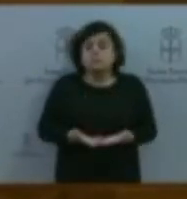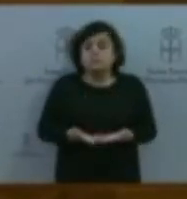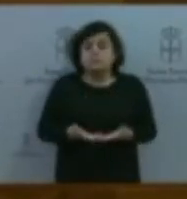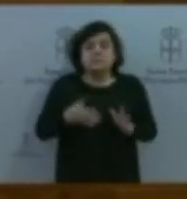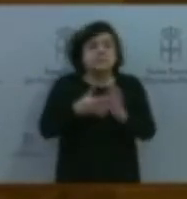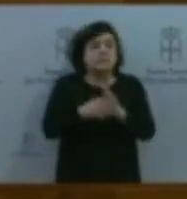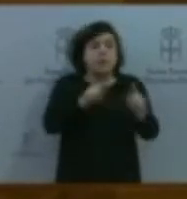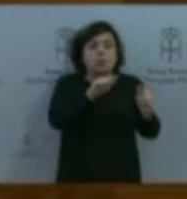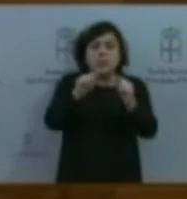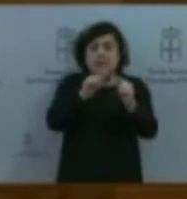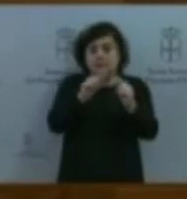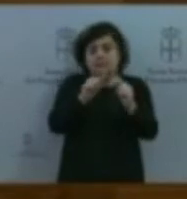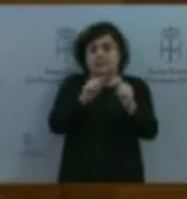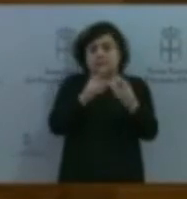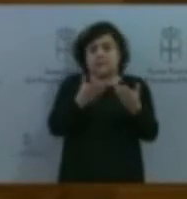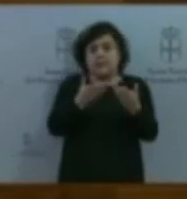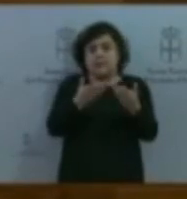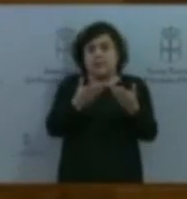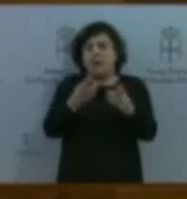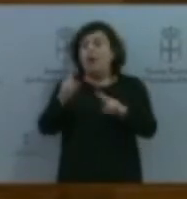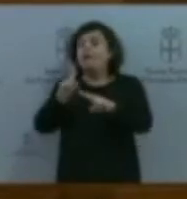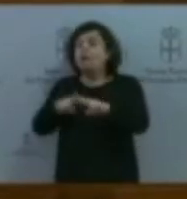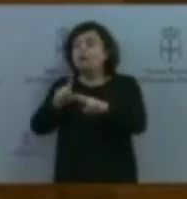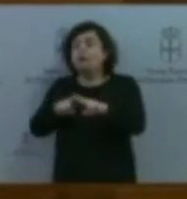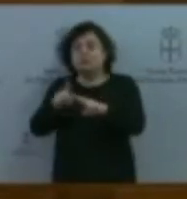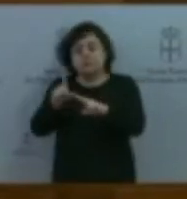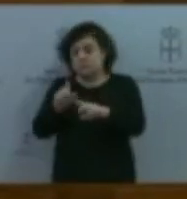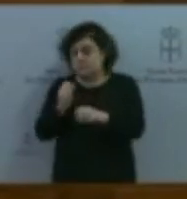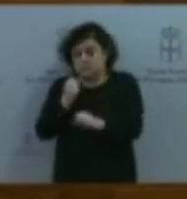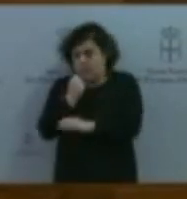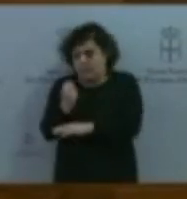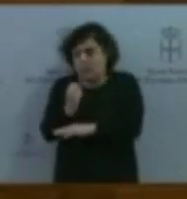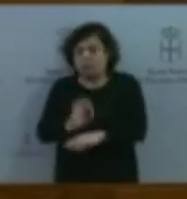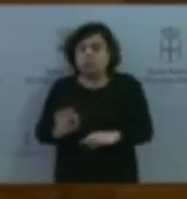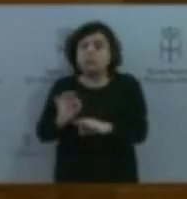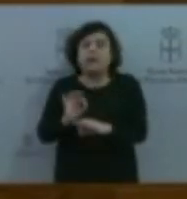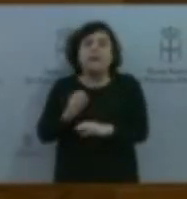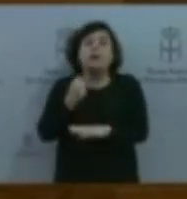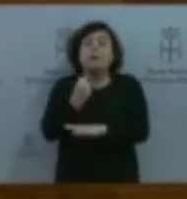vamos a apoyar las iniciativas y no las vamos a apoyar